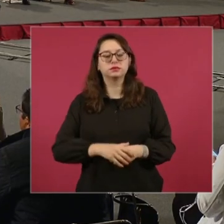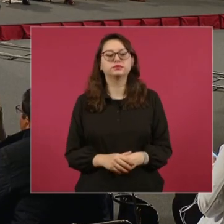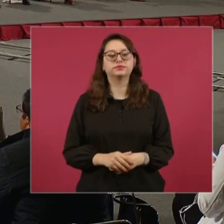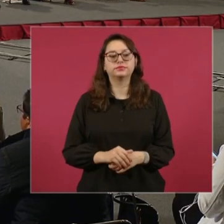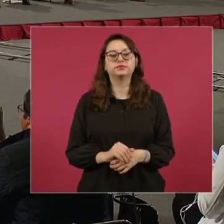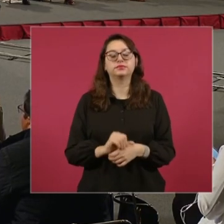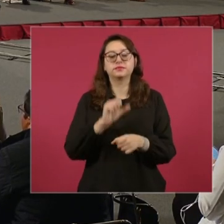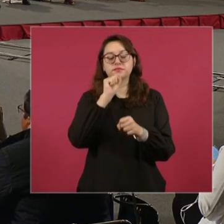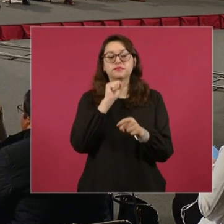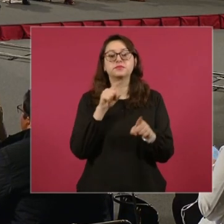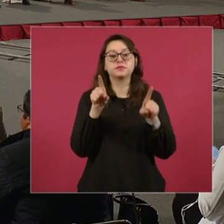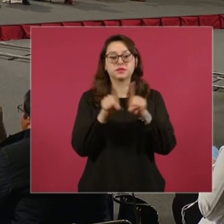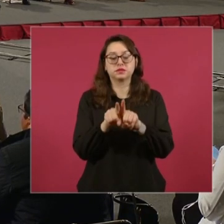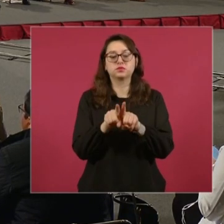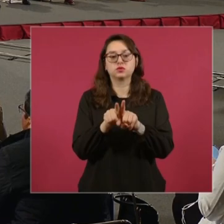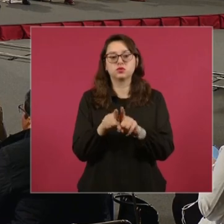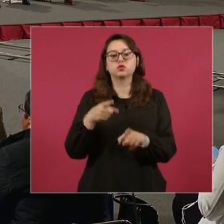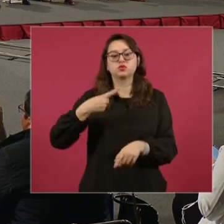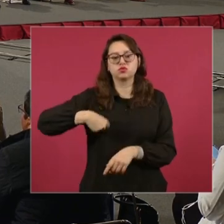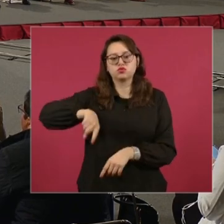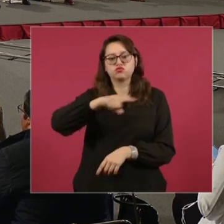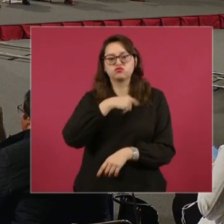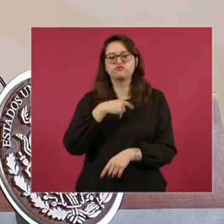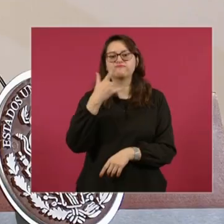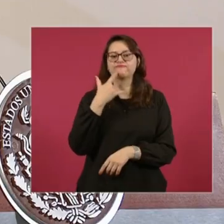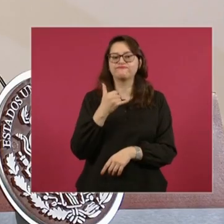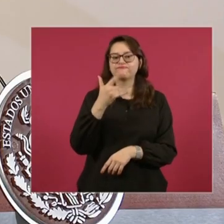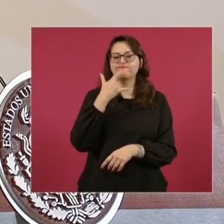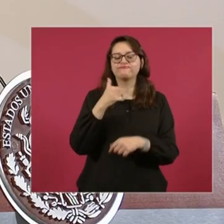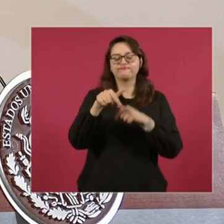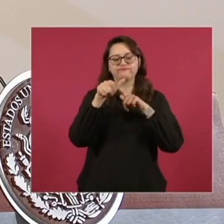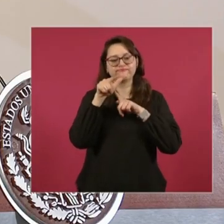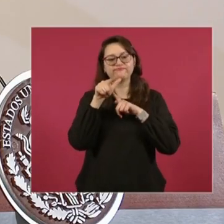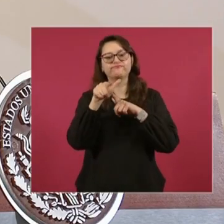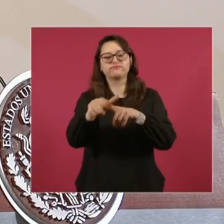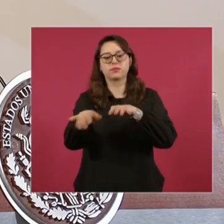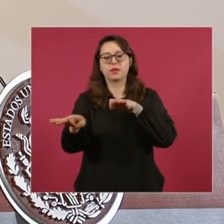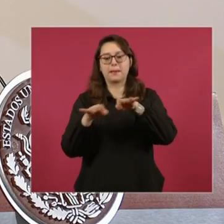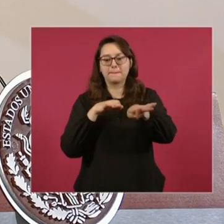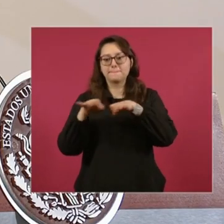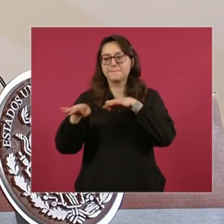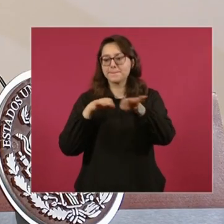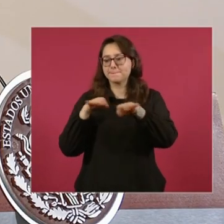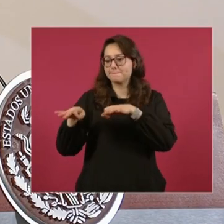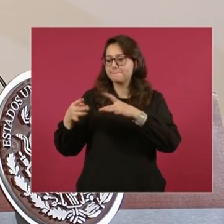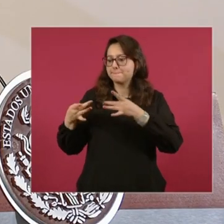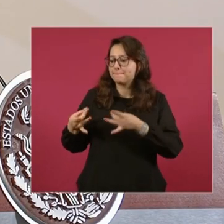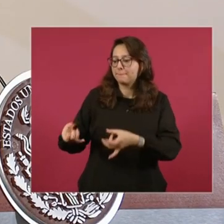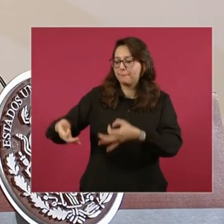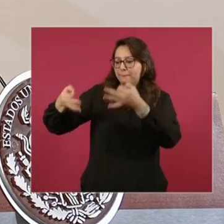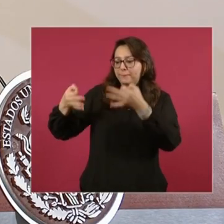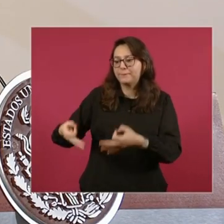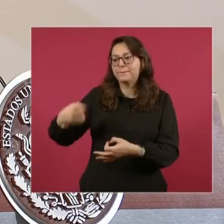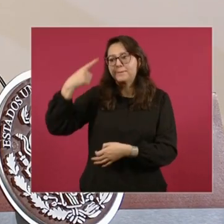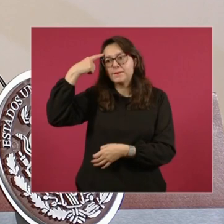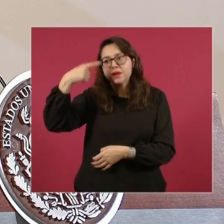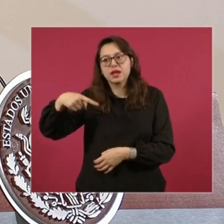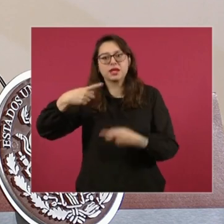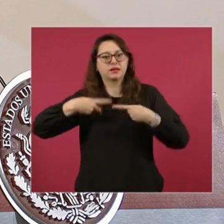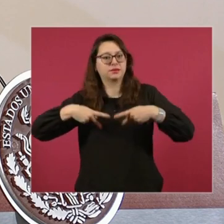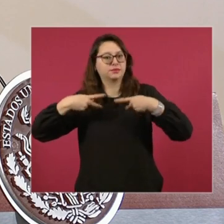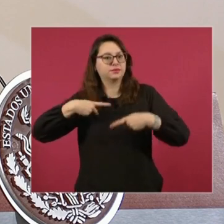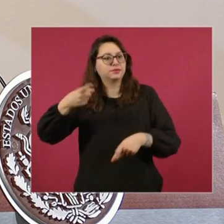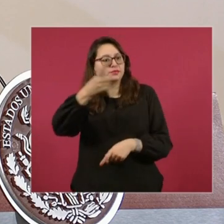De igual manera, continuaremos trabajando para ser la opción preferida del transporte aéreo, ofreciendo